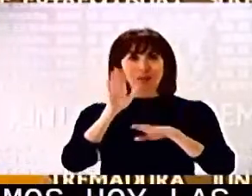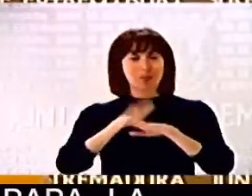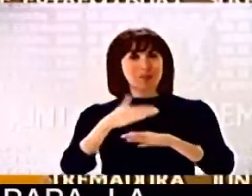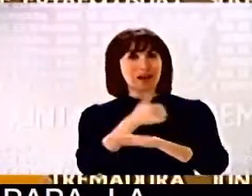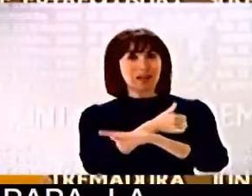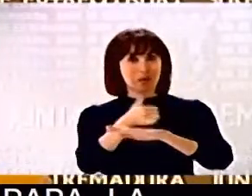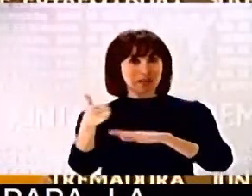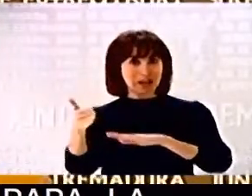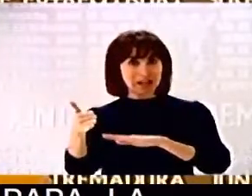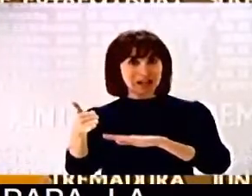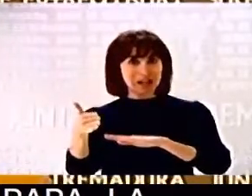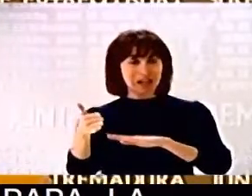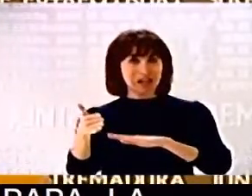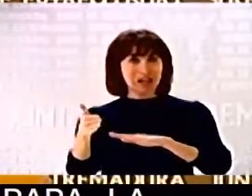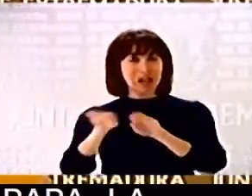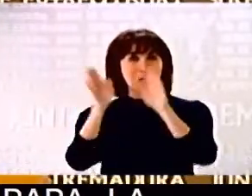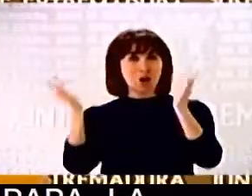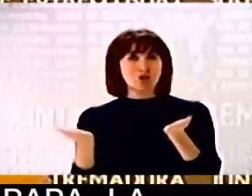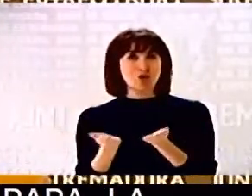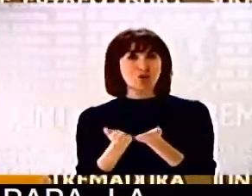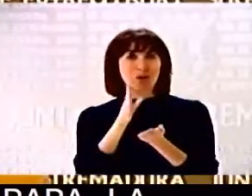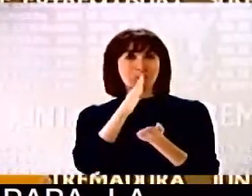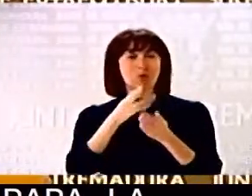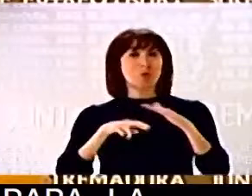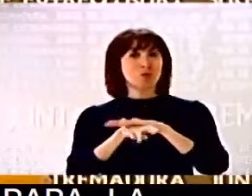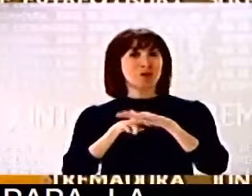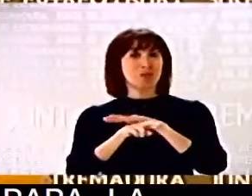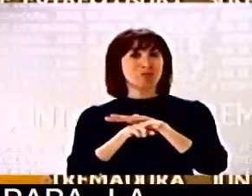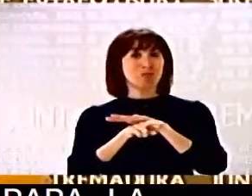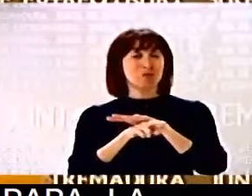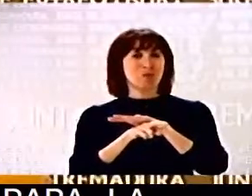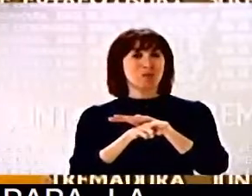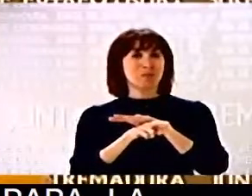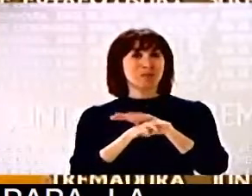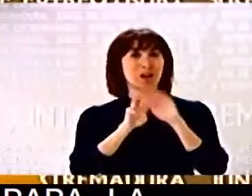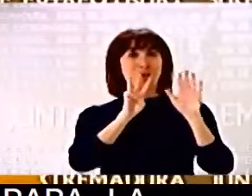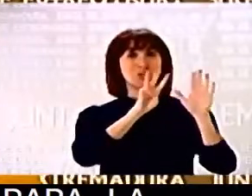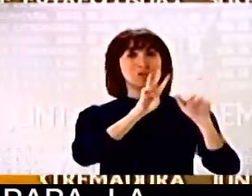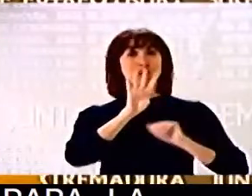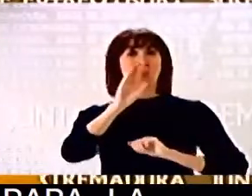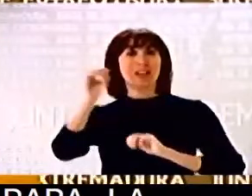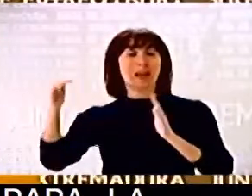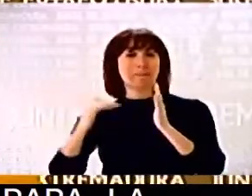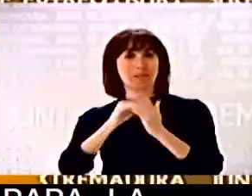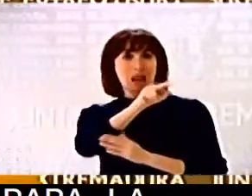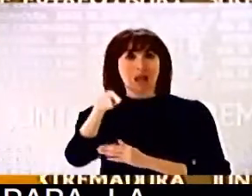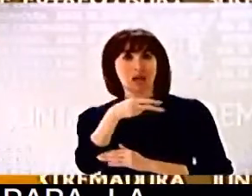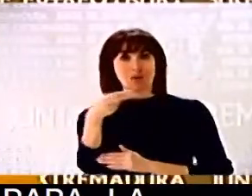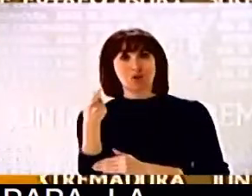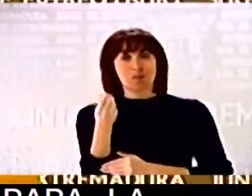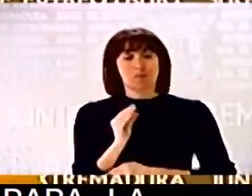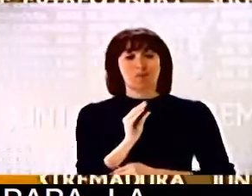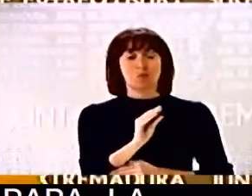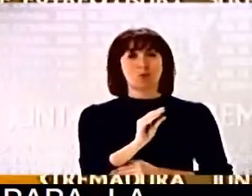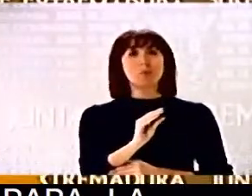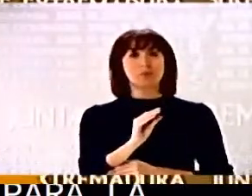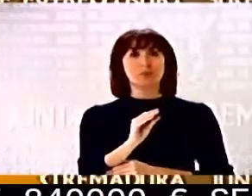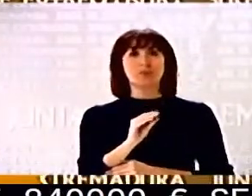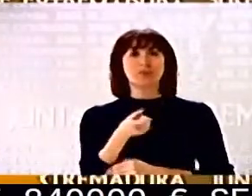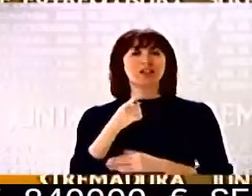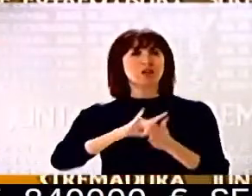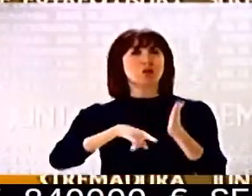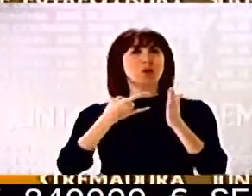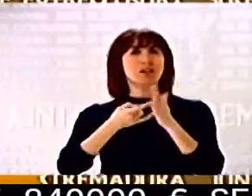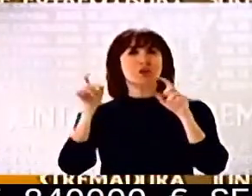ciudadanía global con unos recursos de 840.000 euros. Se trata de